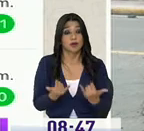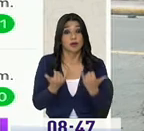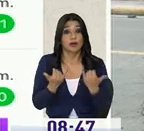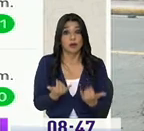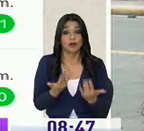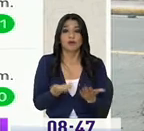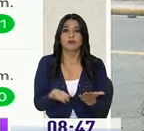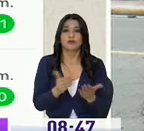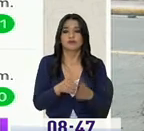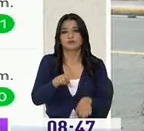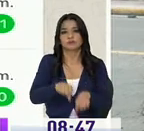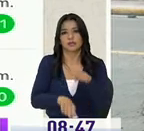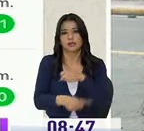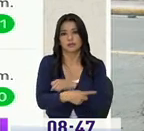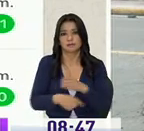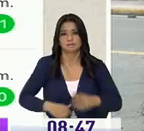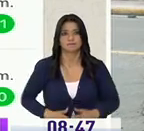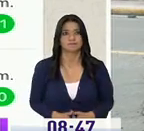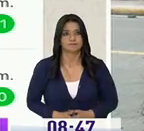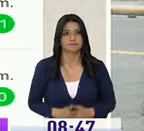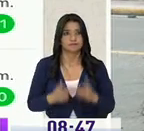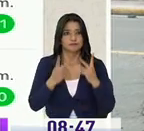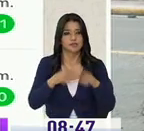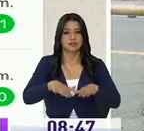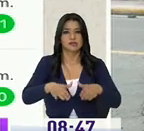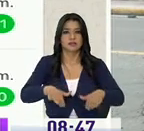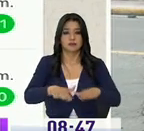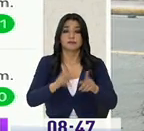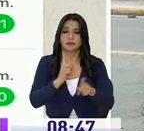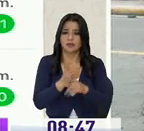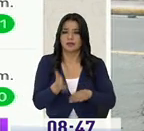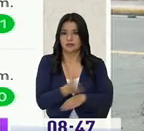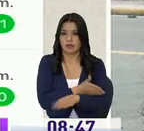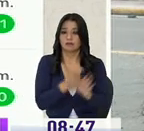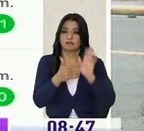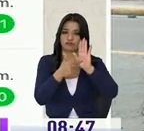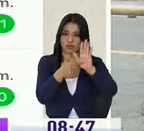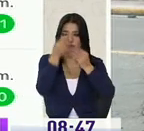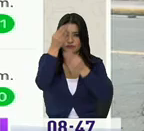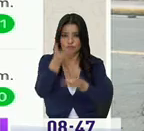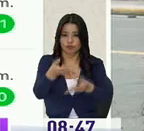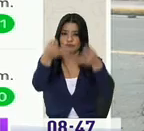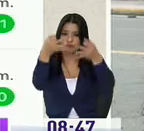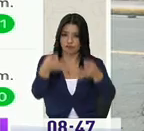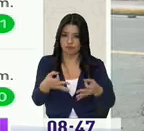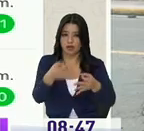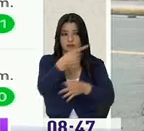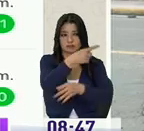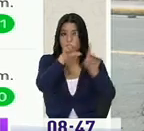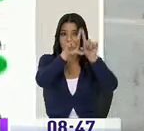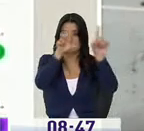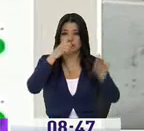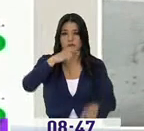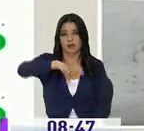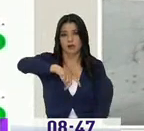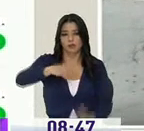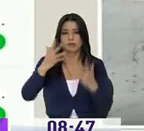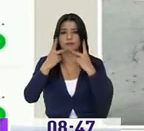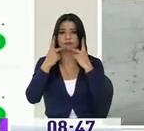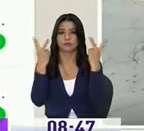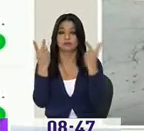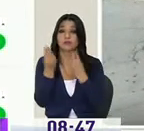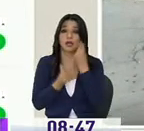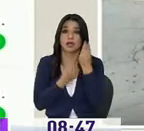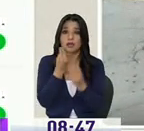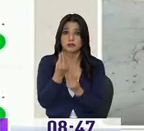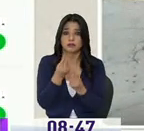hecho es volver a tener daño más grande. Mire cómo está hoy, a pesar de haber presentado un informe formal a dicha institución. Lamentablemente, lo único que se encargan